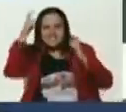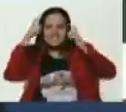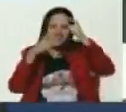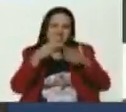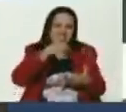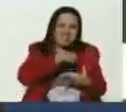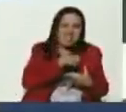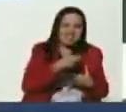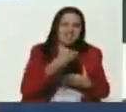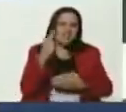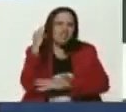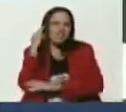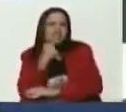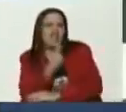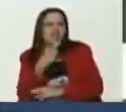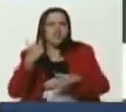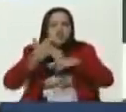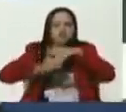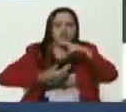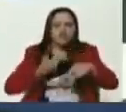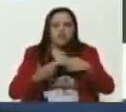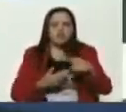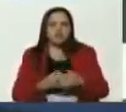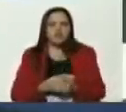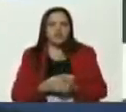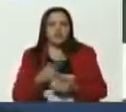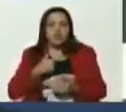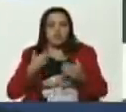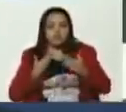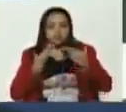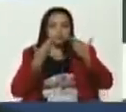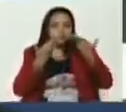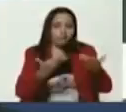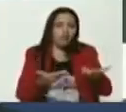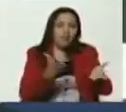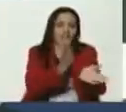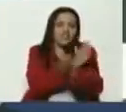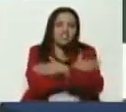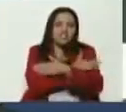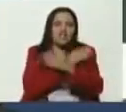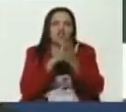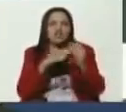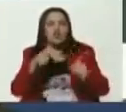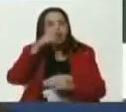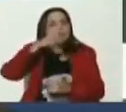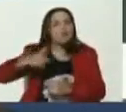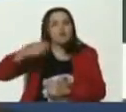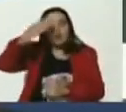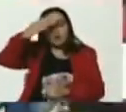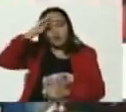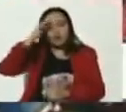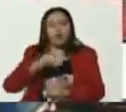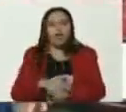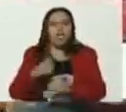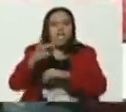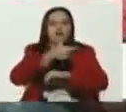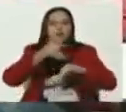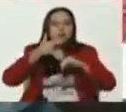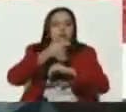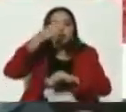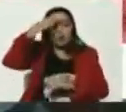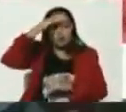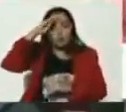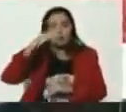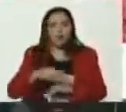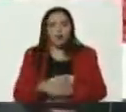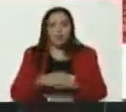de bolivariano, de revolucionario, enviar una gran felicitación a todo el pueblo cubano y al gobierno cubano desde